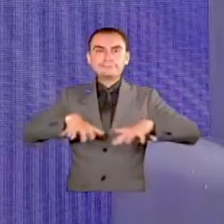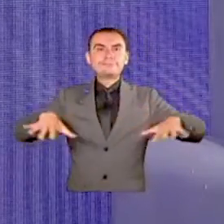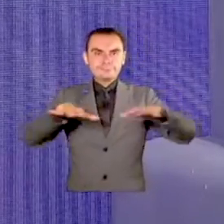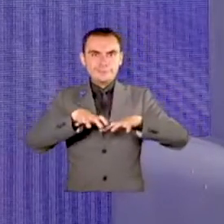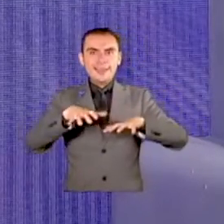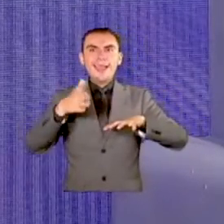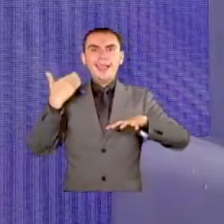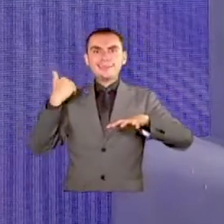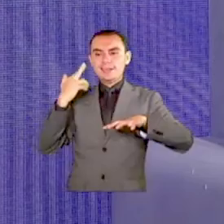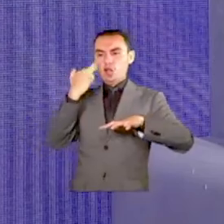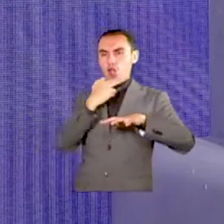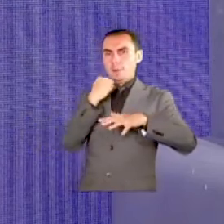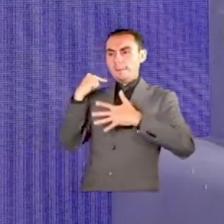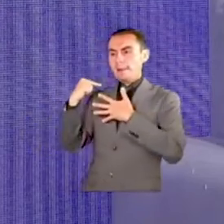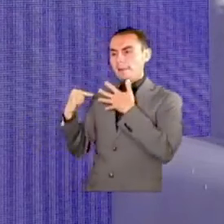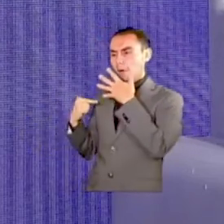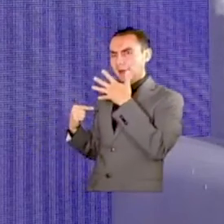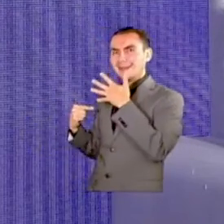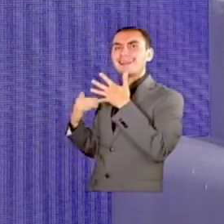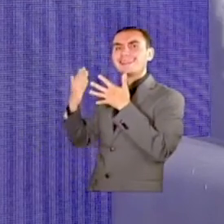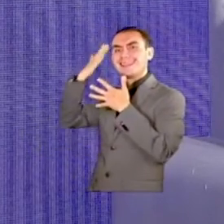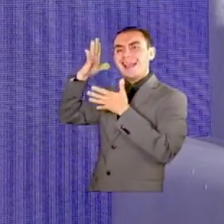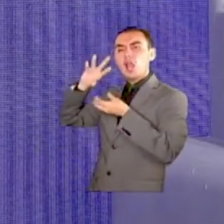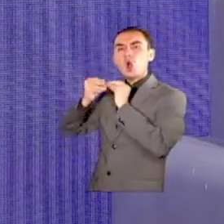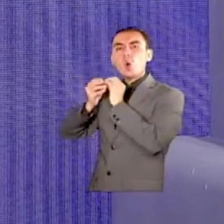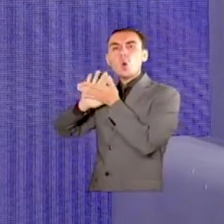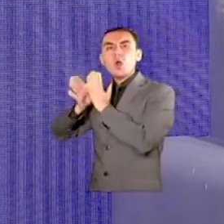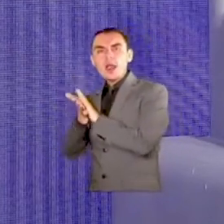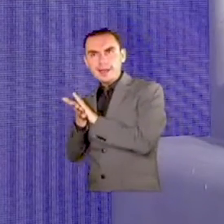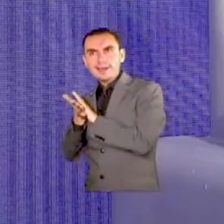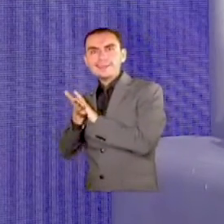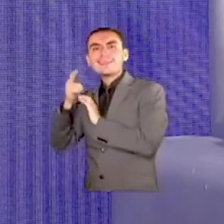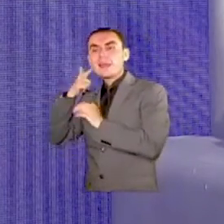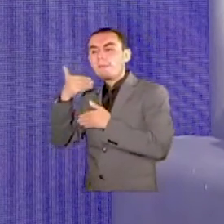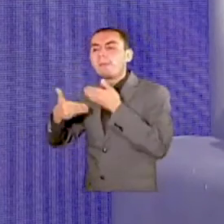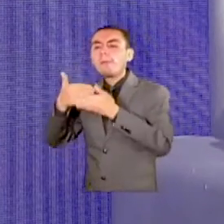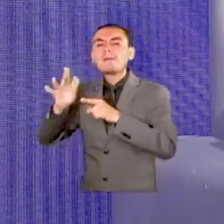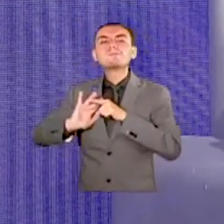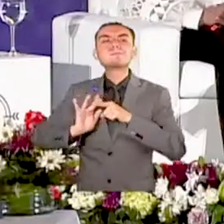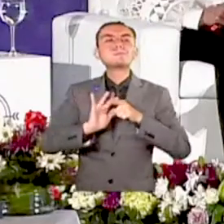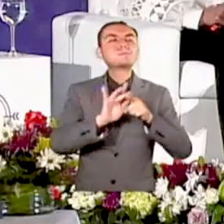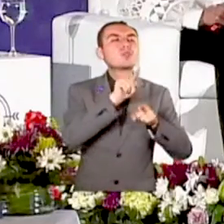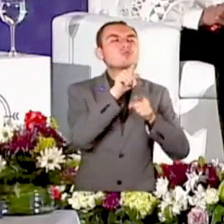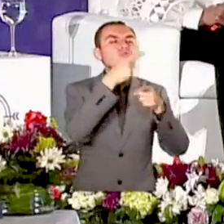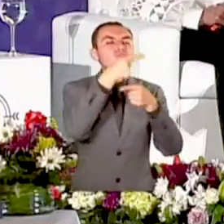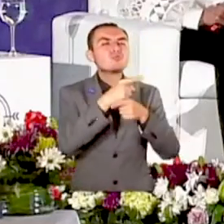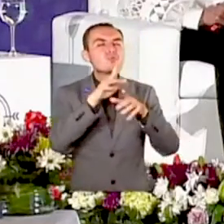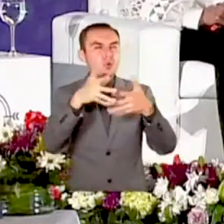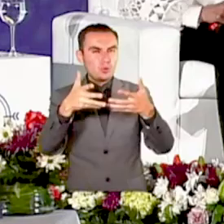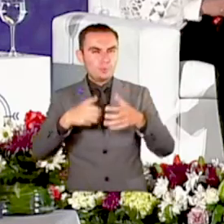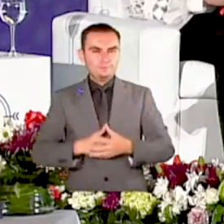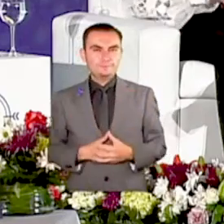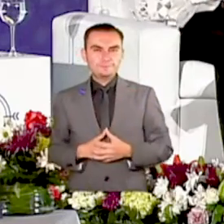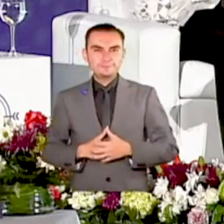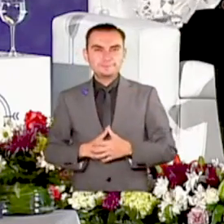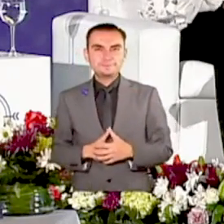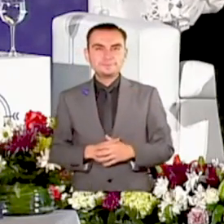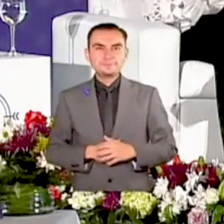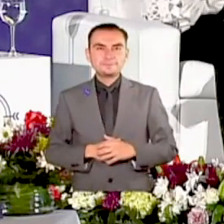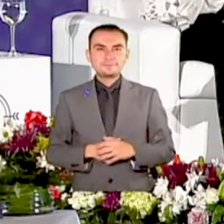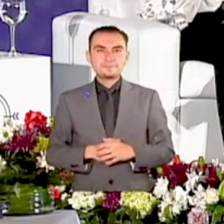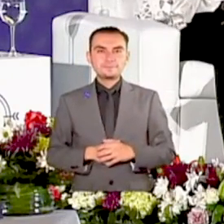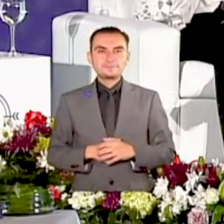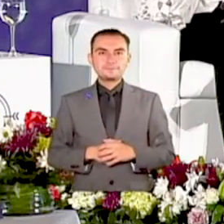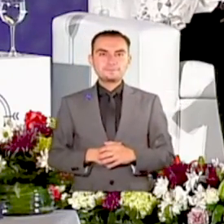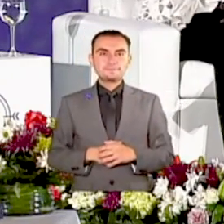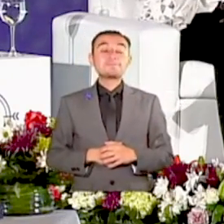los compromisos que el Acuerdo de Paz nos impuso respecto a la vigilancia y seguimiento de ese Acuerdo de Paz.